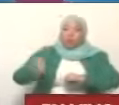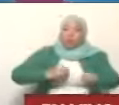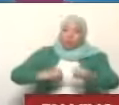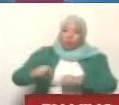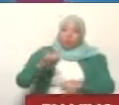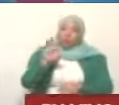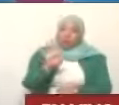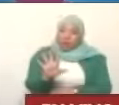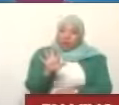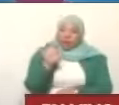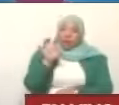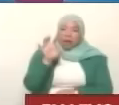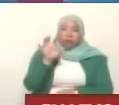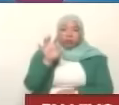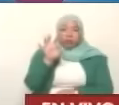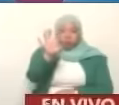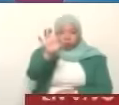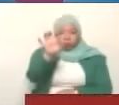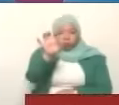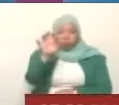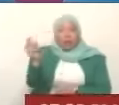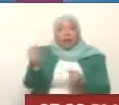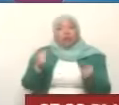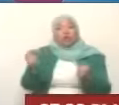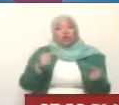Polo Patriótico. Y estábamos discutiendo los